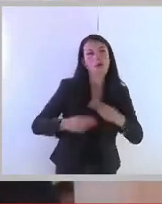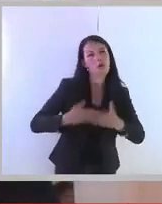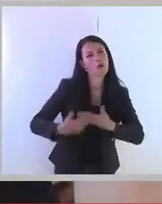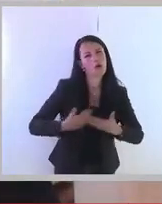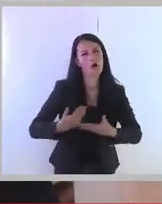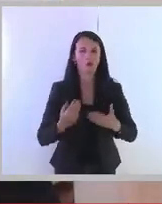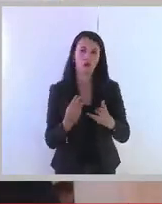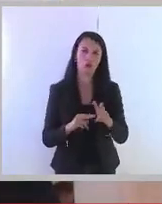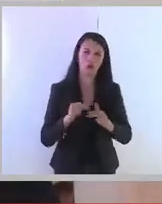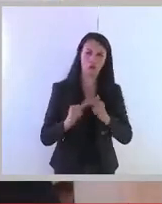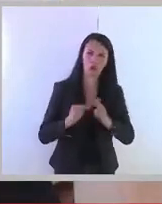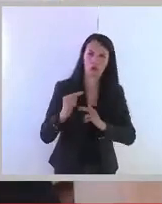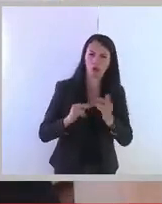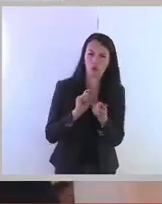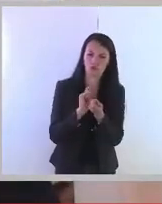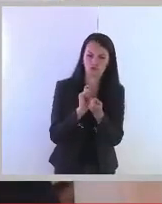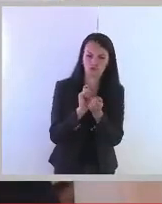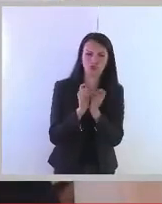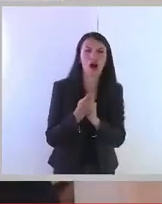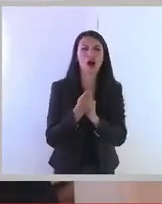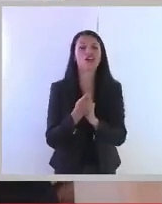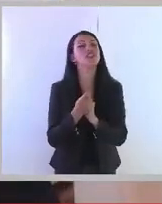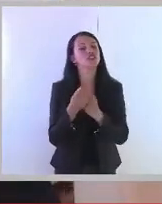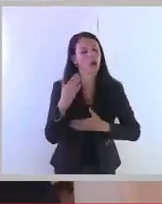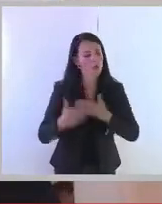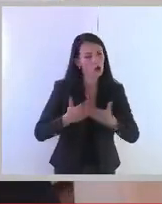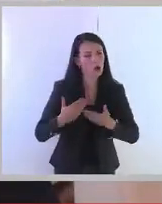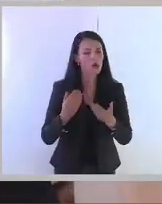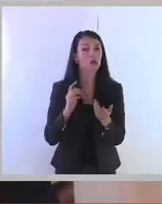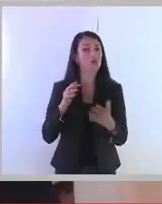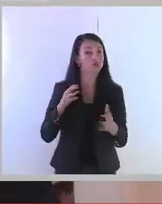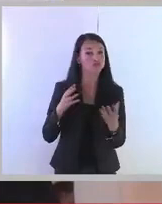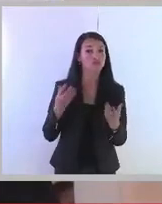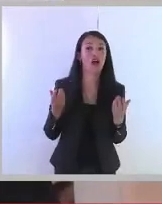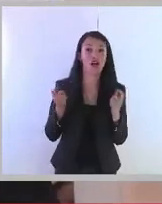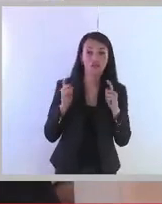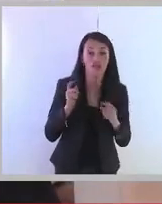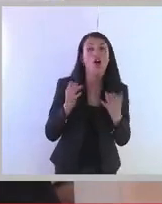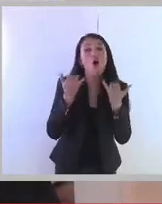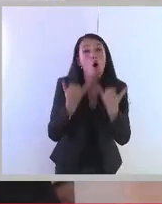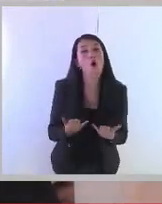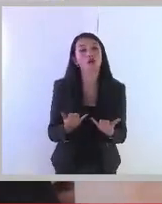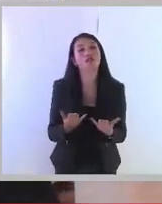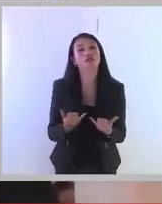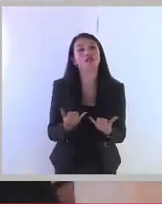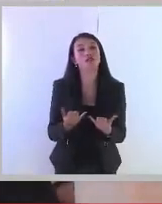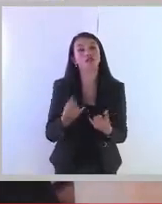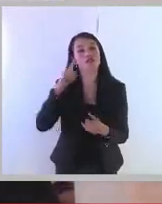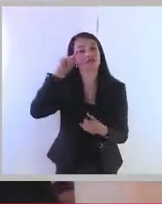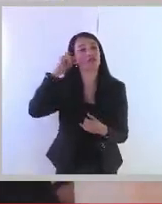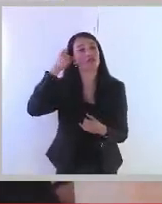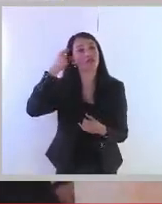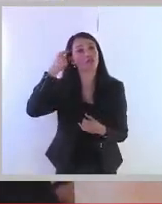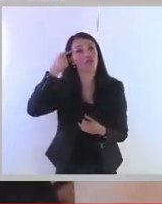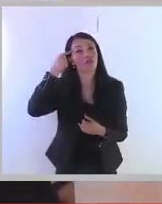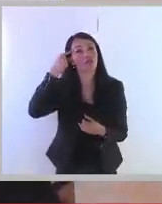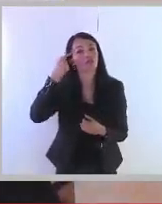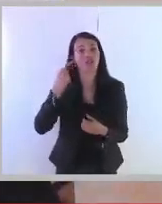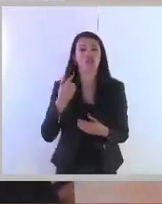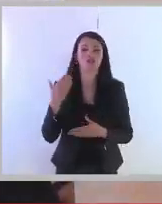sea algo que vamos a asegurarnos se implemente. Hoy estamos en un gobierno que tiene